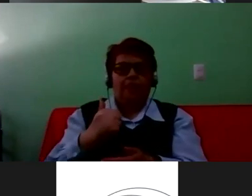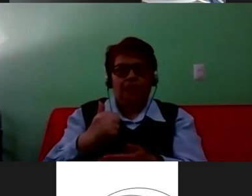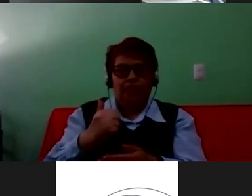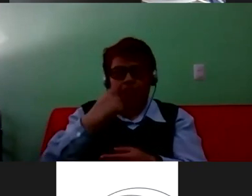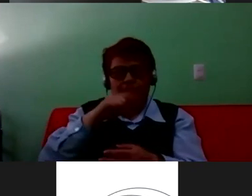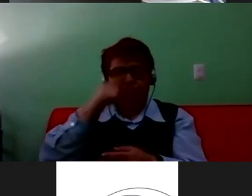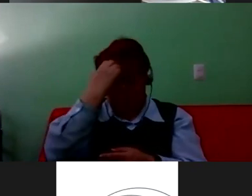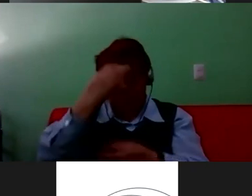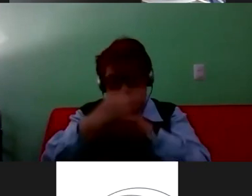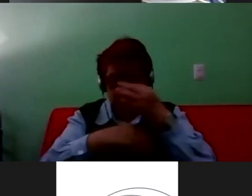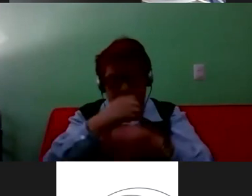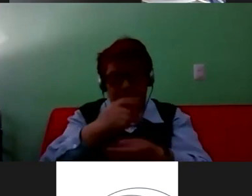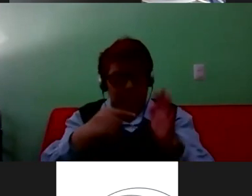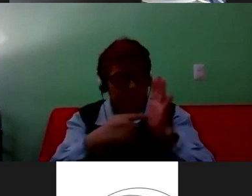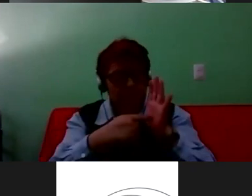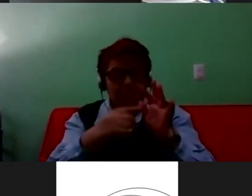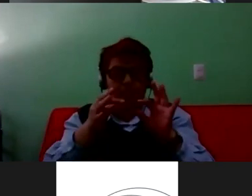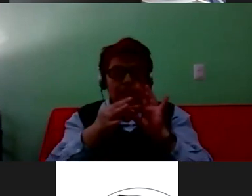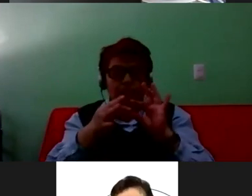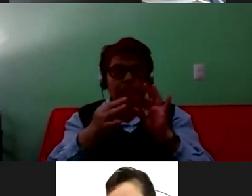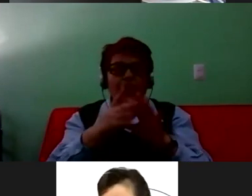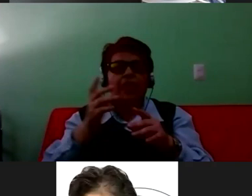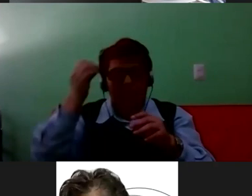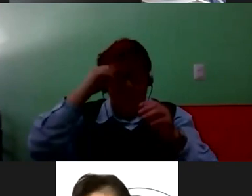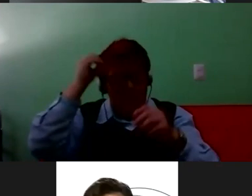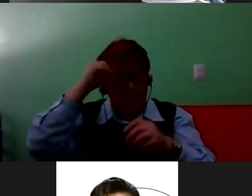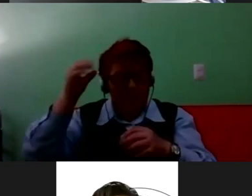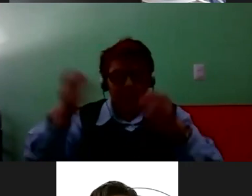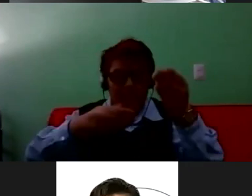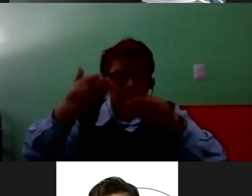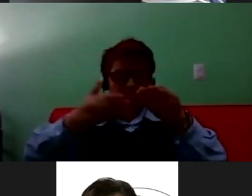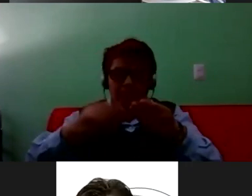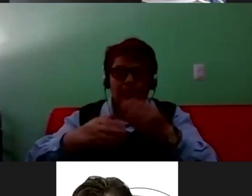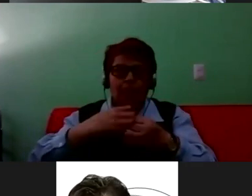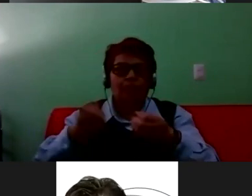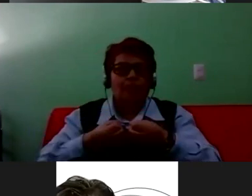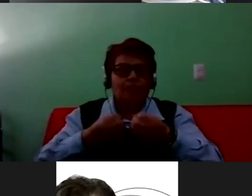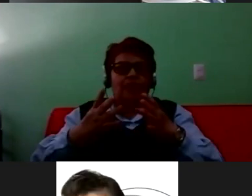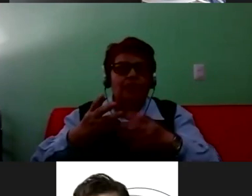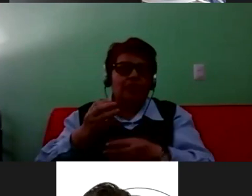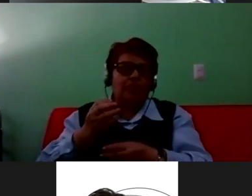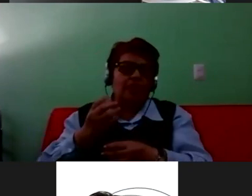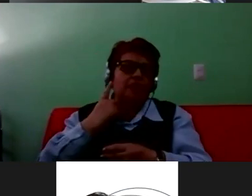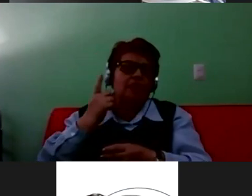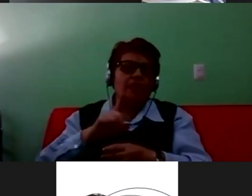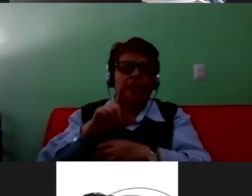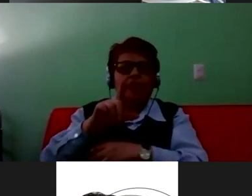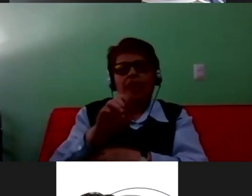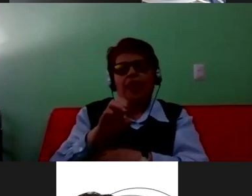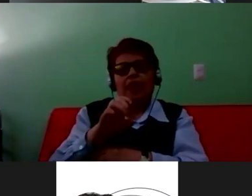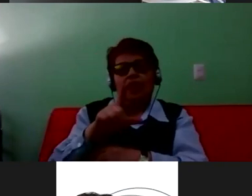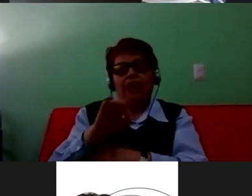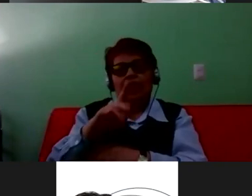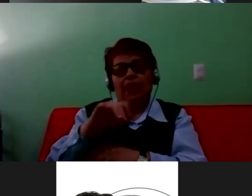hacer de su conocimiento que sobre este punto se recibieron observaciones de forma por parte de la oficina de la diputada Lila Eugenia Rosbach,